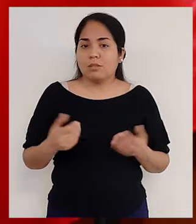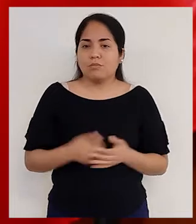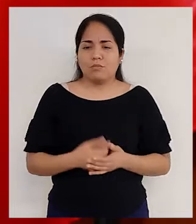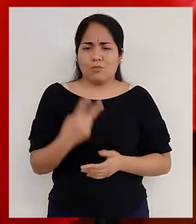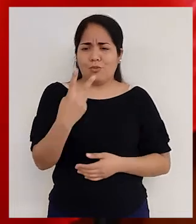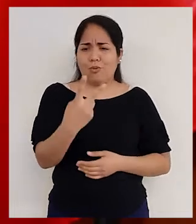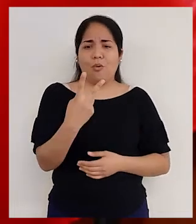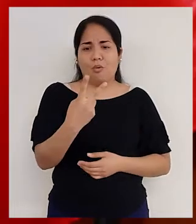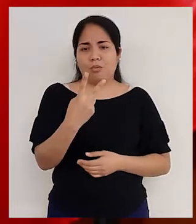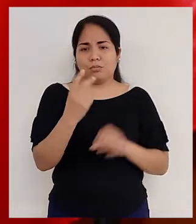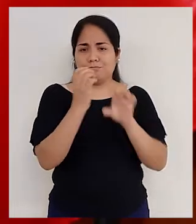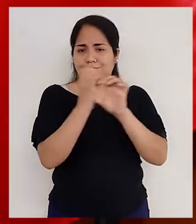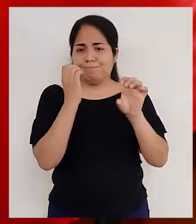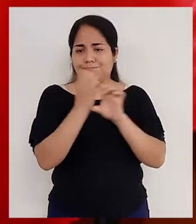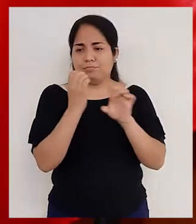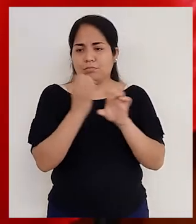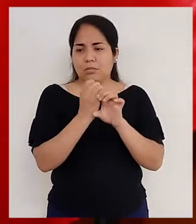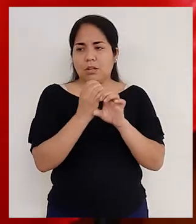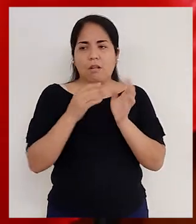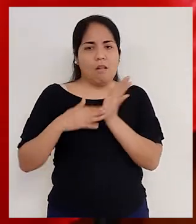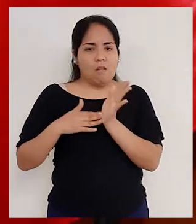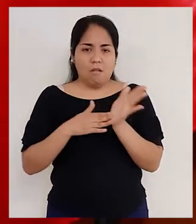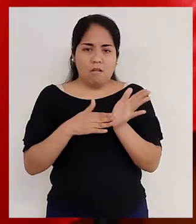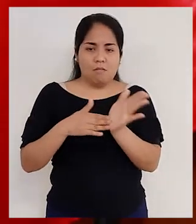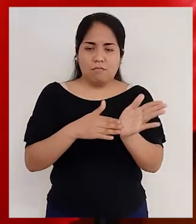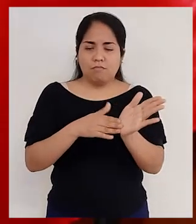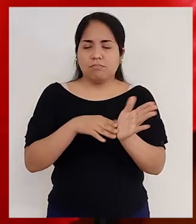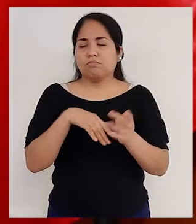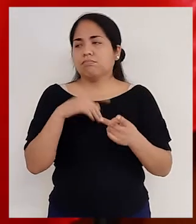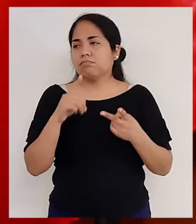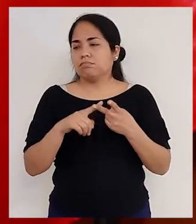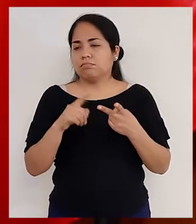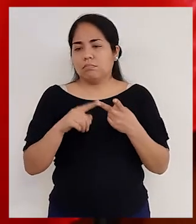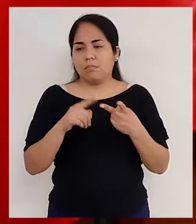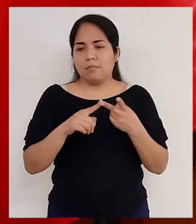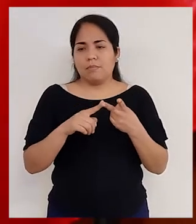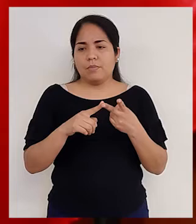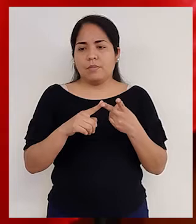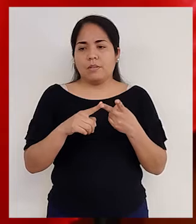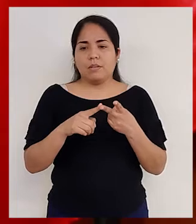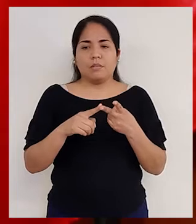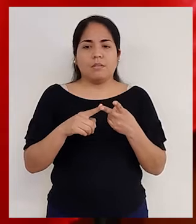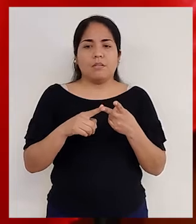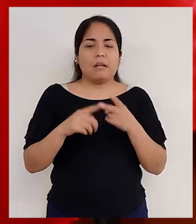accesible cuando no hay más que dos líneas que tienen el transporte accesible, el metropolitano y el